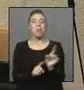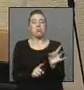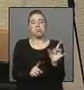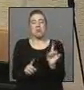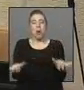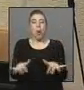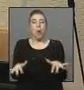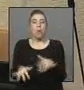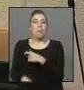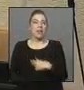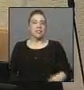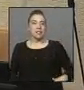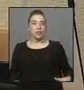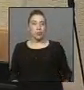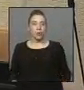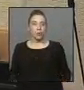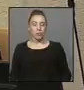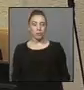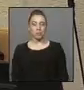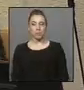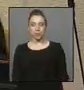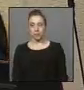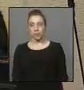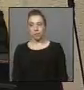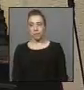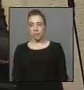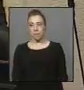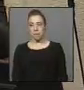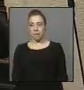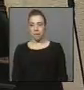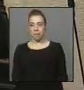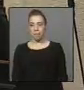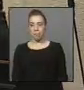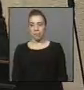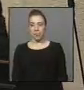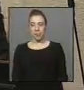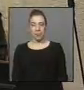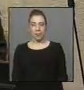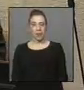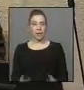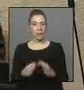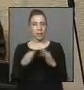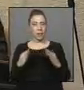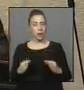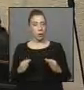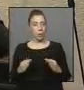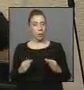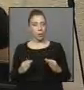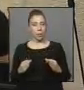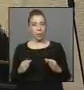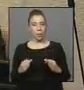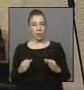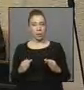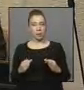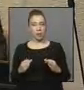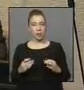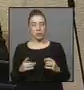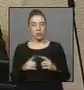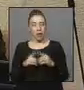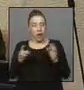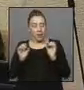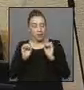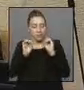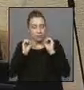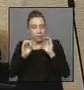vehículo eventualmente. El comportamiento, el aliento a la